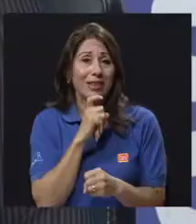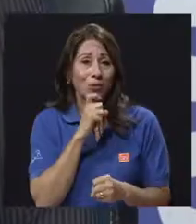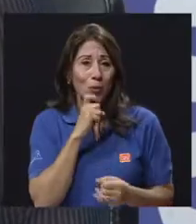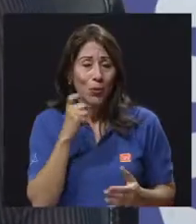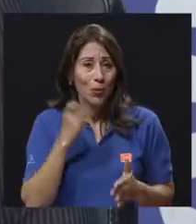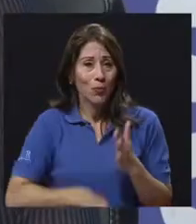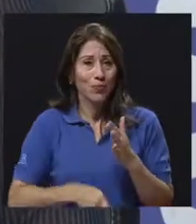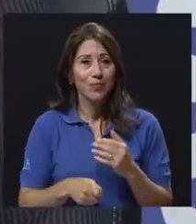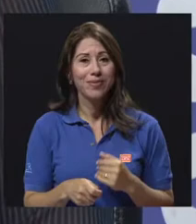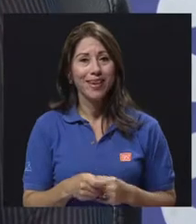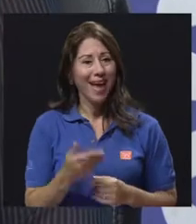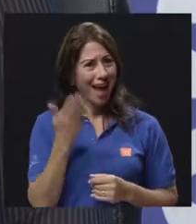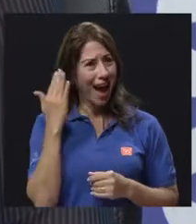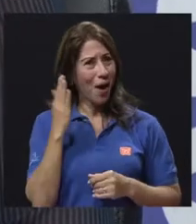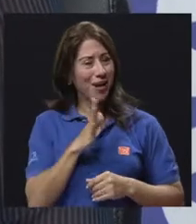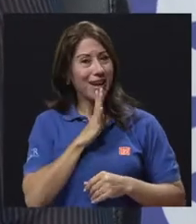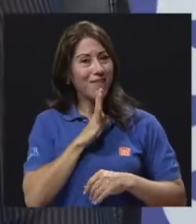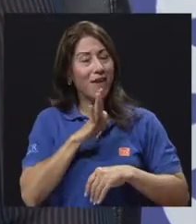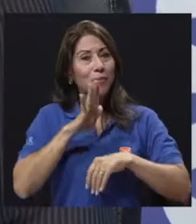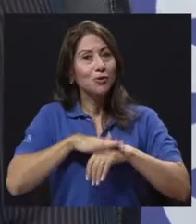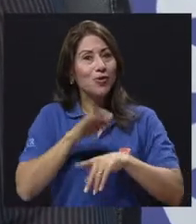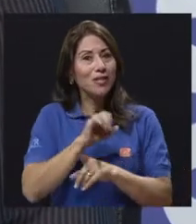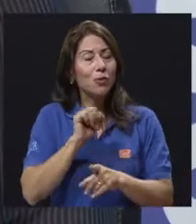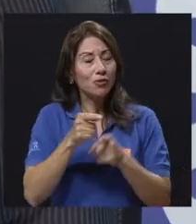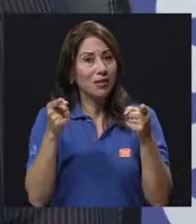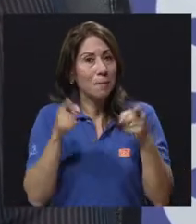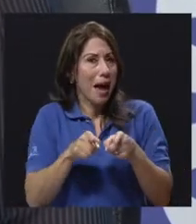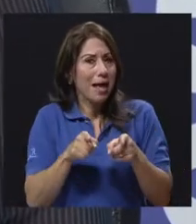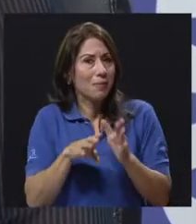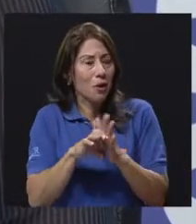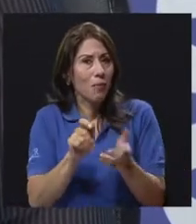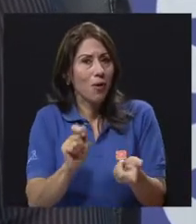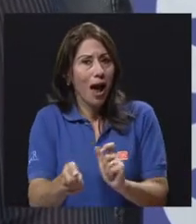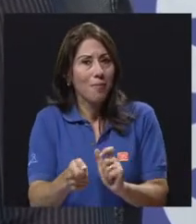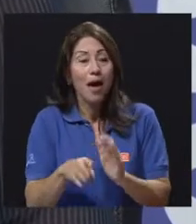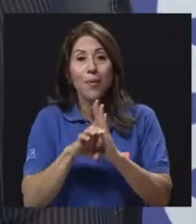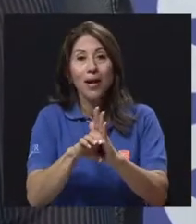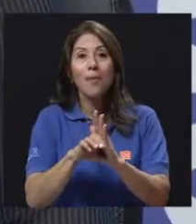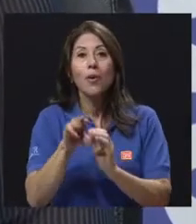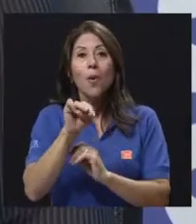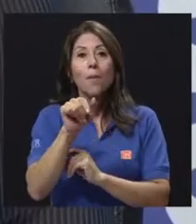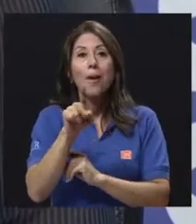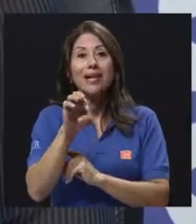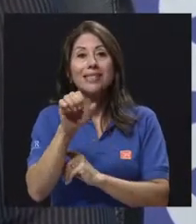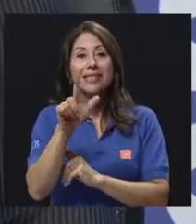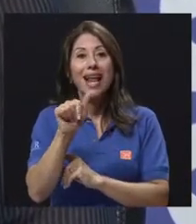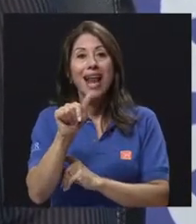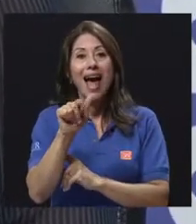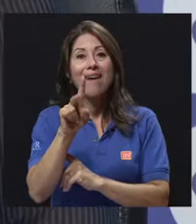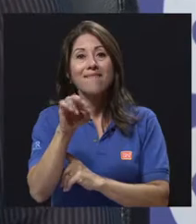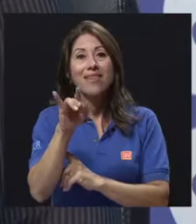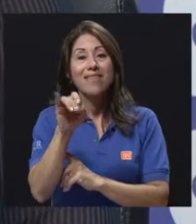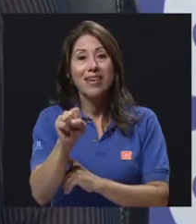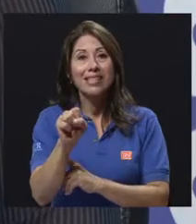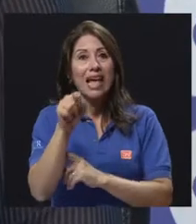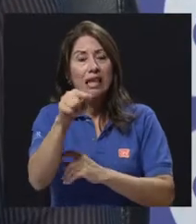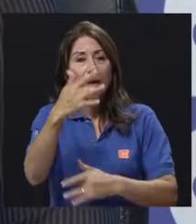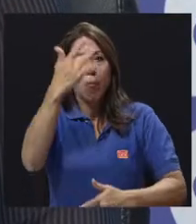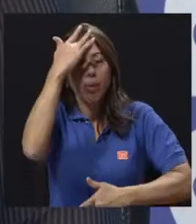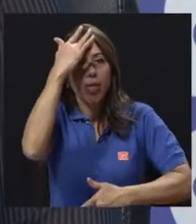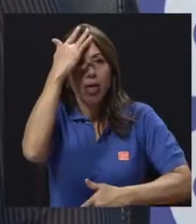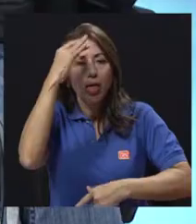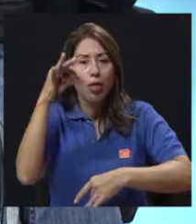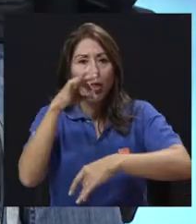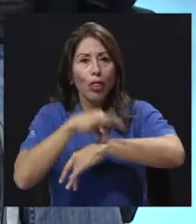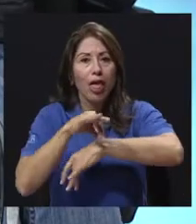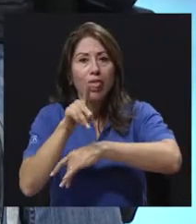de los puntos de giro, pues que a veces suceden y no. El caso de doña Marcela Vives, en el momento en el que le da dengue, por supuesto ustedes no podían prever eso.